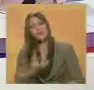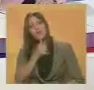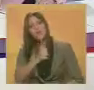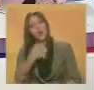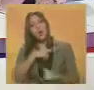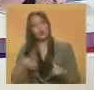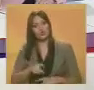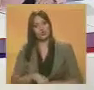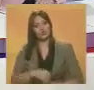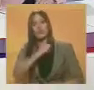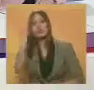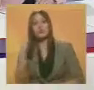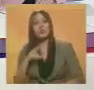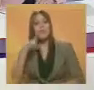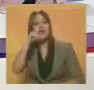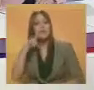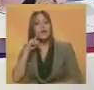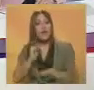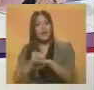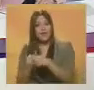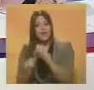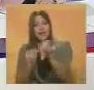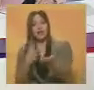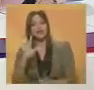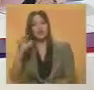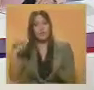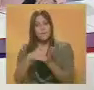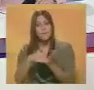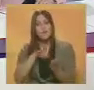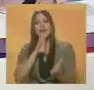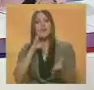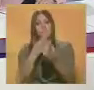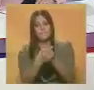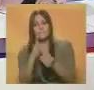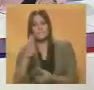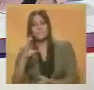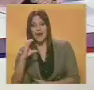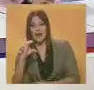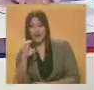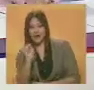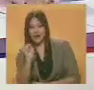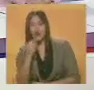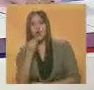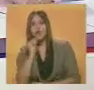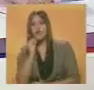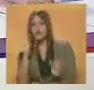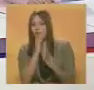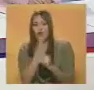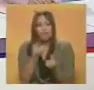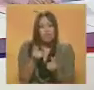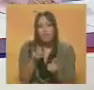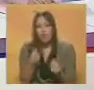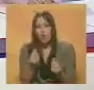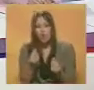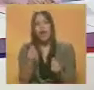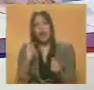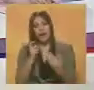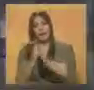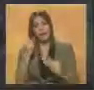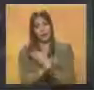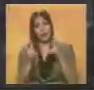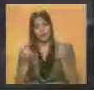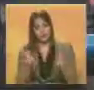en su leal gobernador pablo pérez realizó la entrega de cinco mil becas a jóvenes de bajos recursos esto en el marco del programa jesús enrique lossada